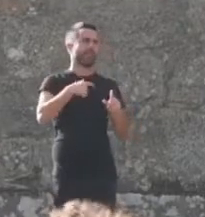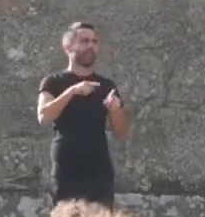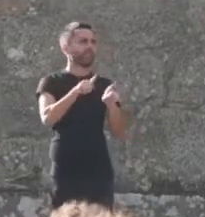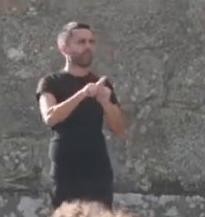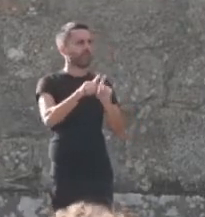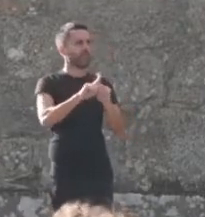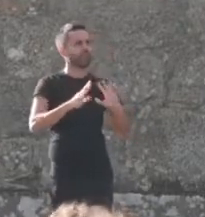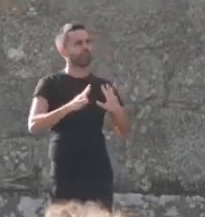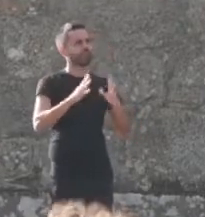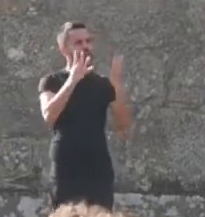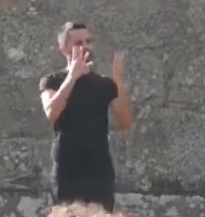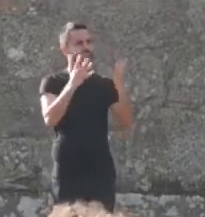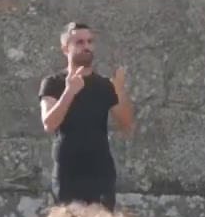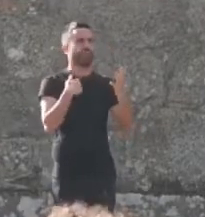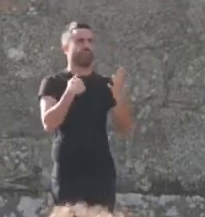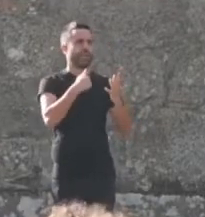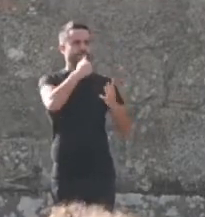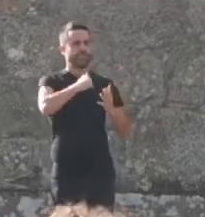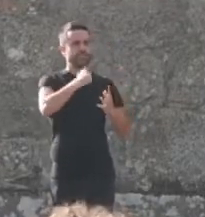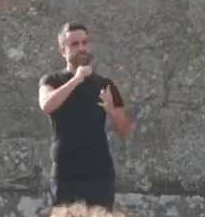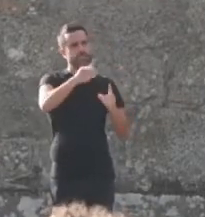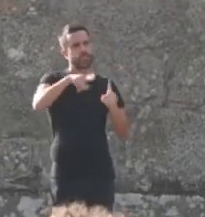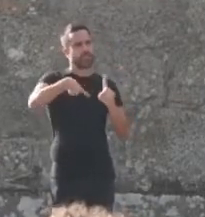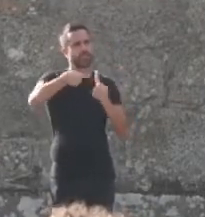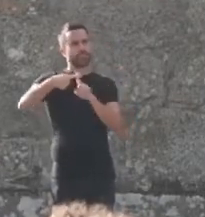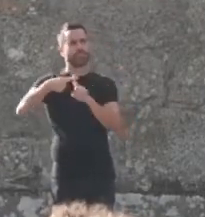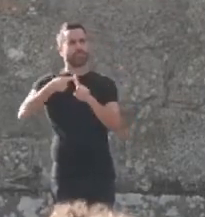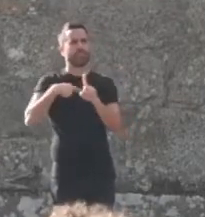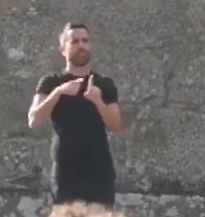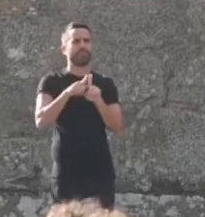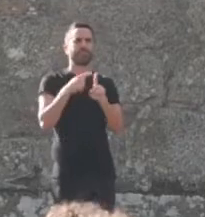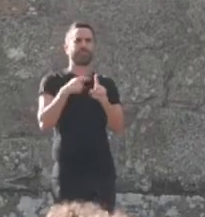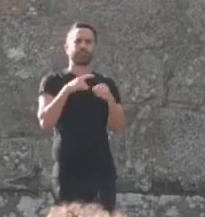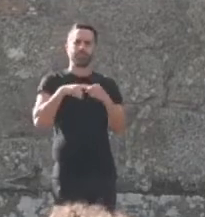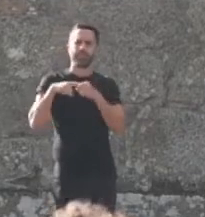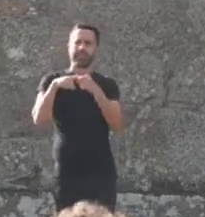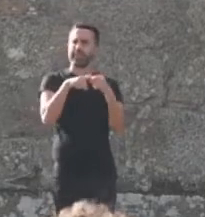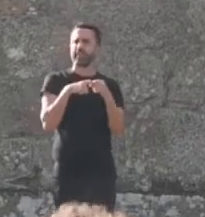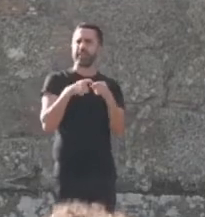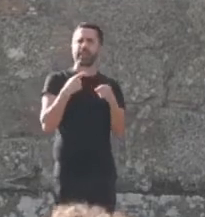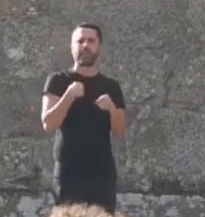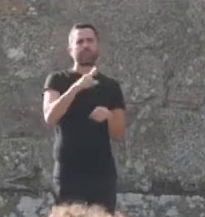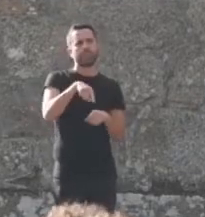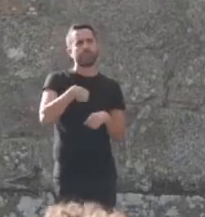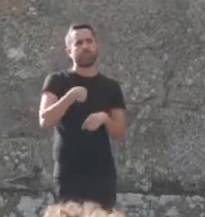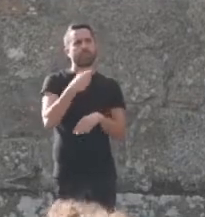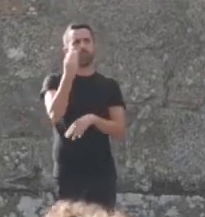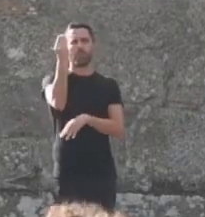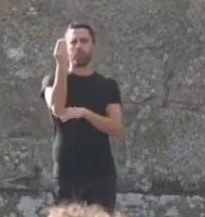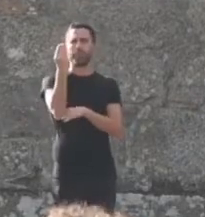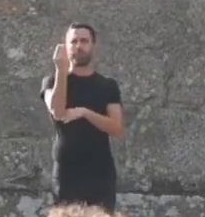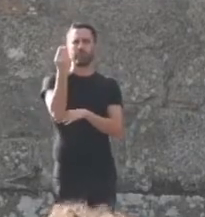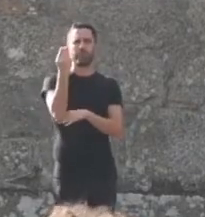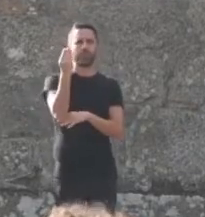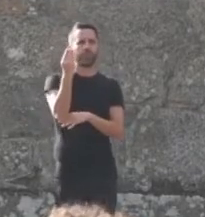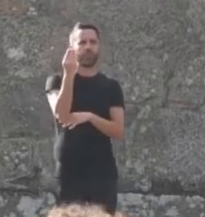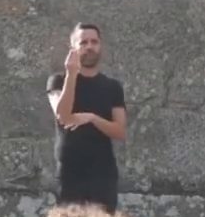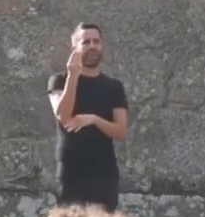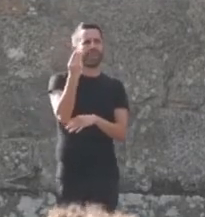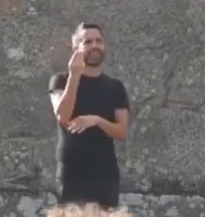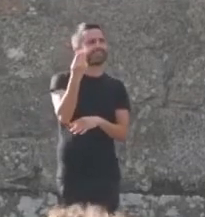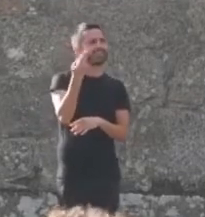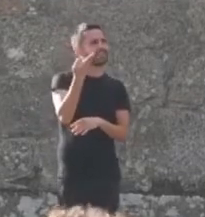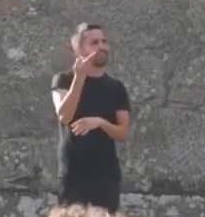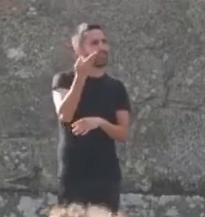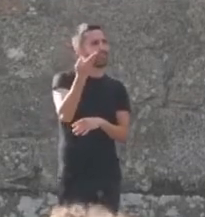solidariedade. Por haber monumentos, ata hai un monumento ás víctimas franquistas,